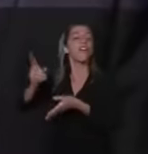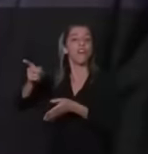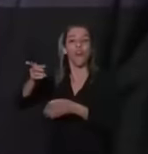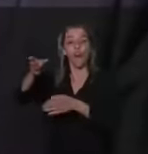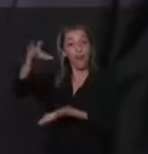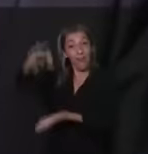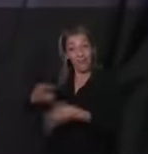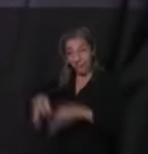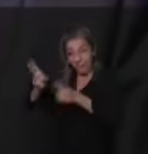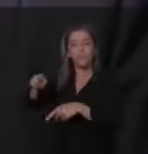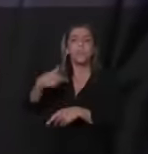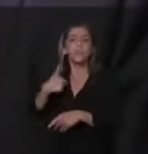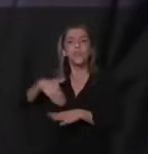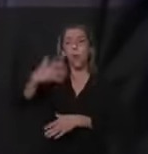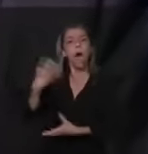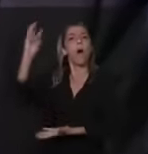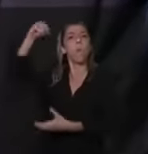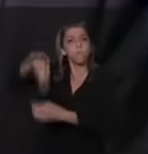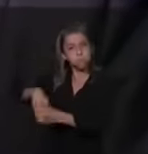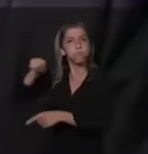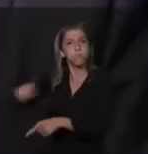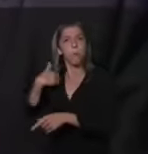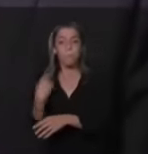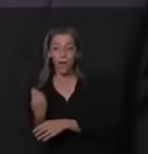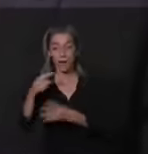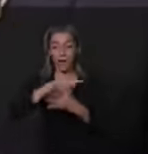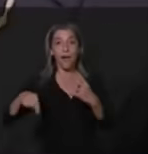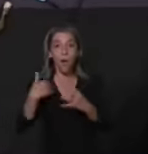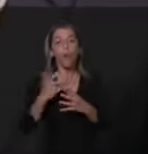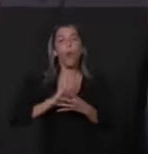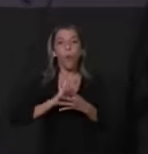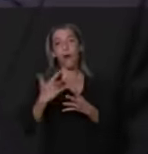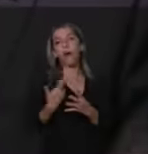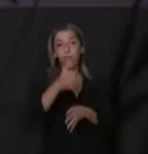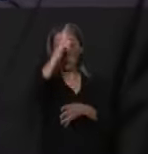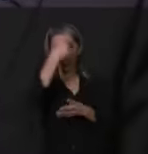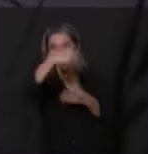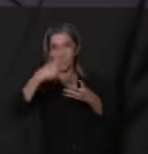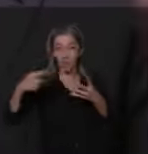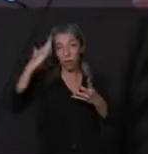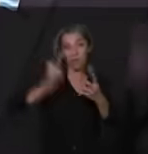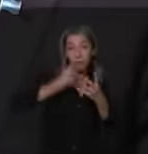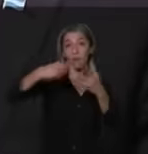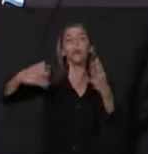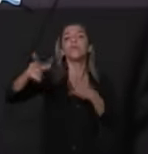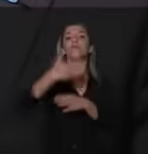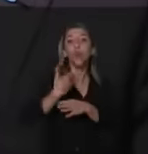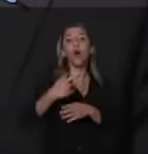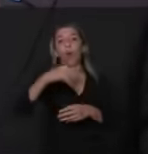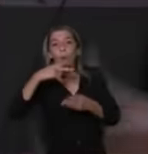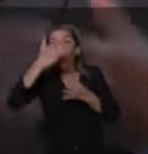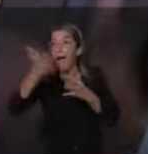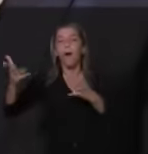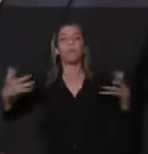los 4 mejores cuerpos de élite de cada una de las fuerzas federales, con el objetivo de atacar esos